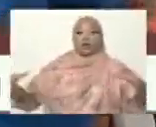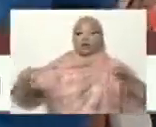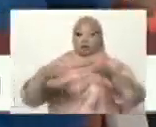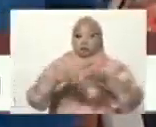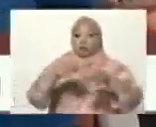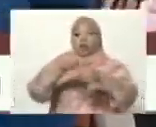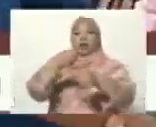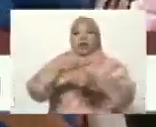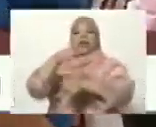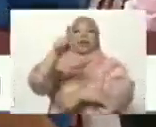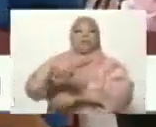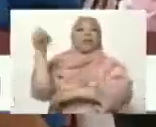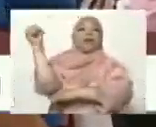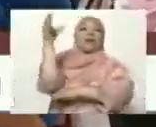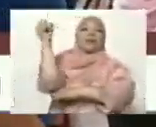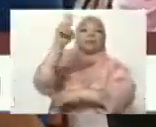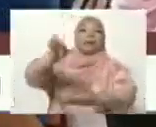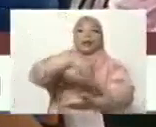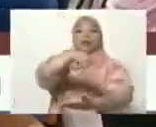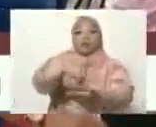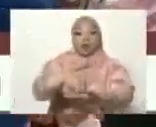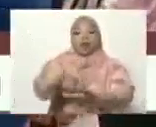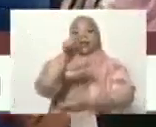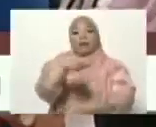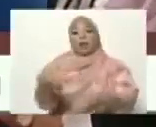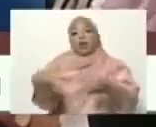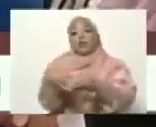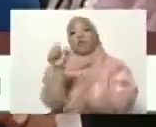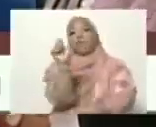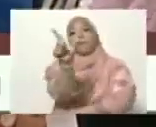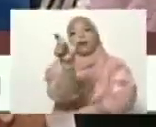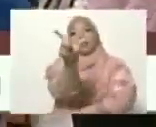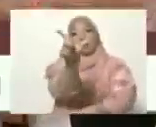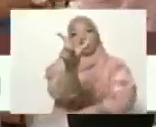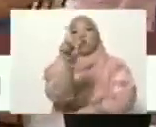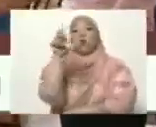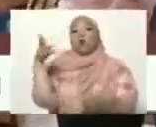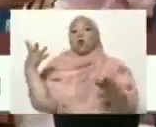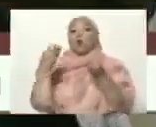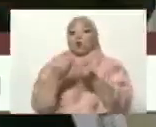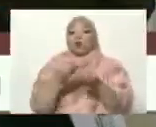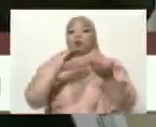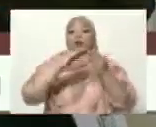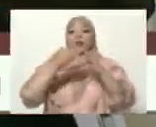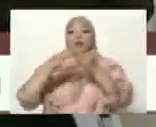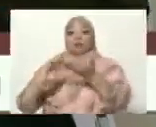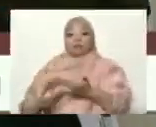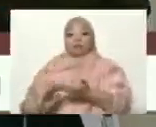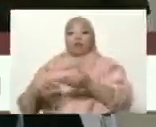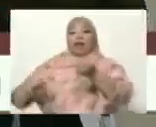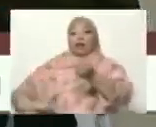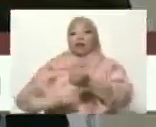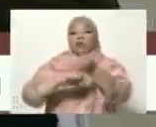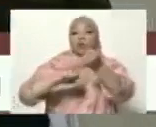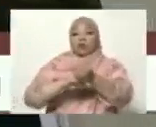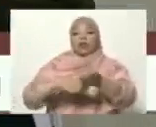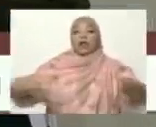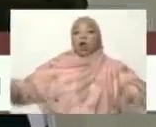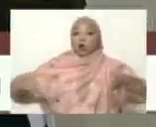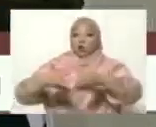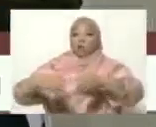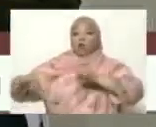Asamblea Nacional, del partido, todos juntos, y la comunidad, todos juntos, vamos a hacer una callapa con las brigadas,